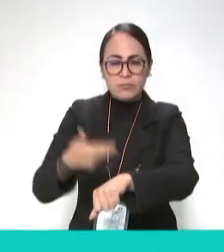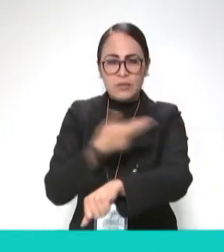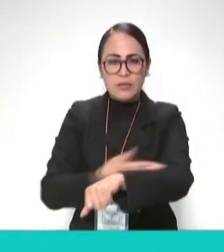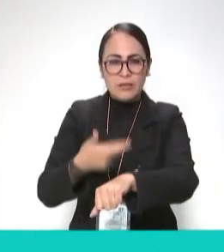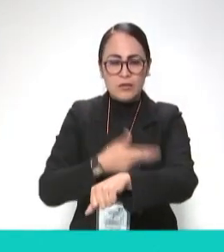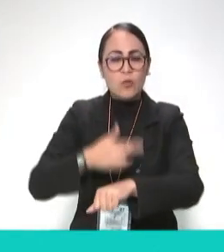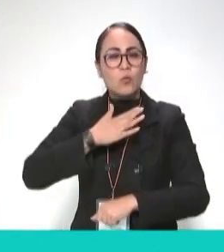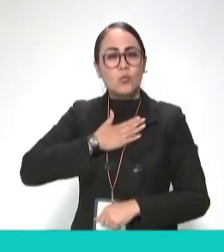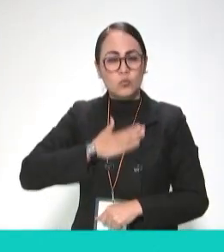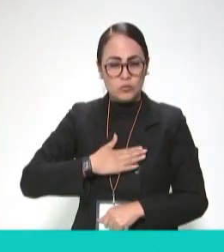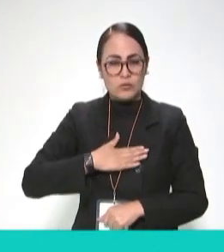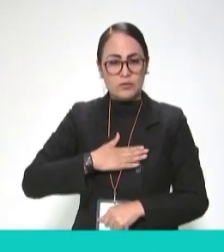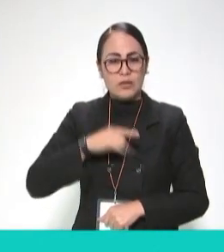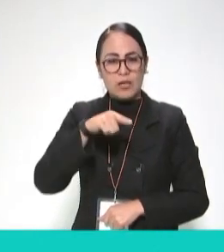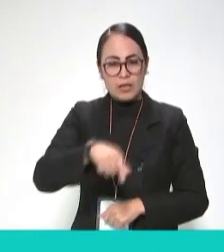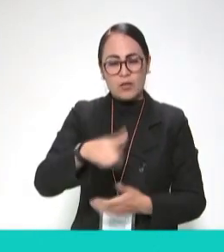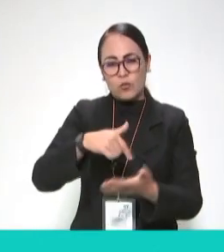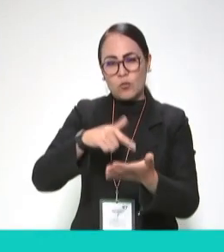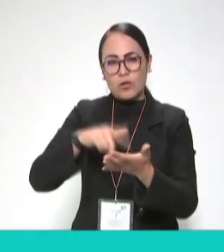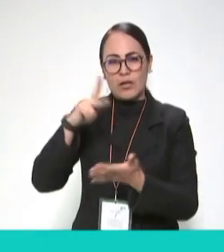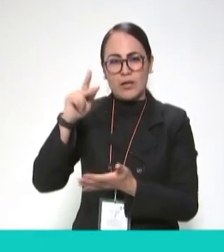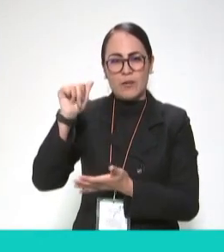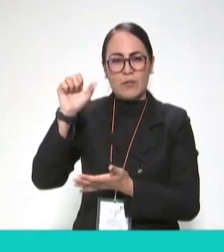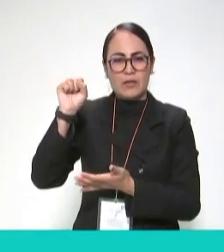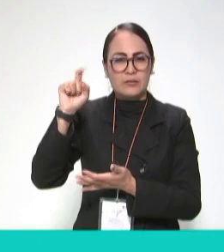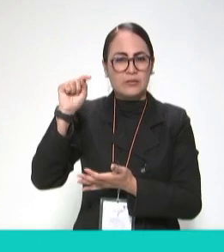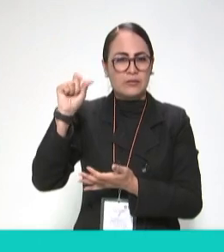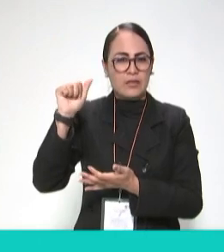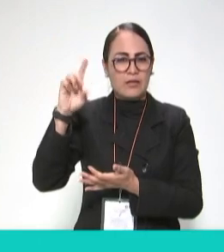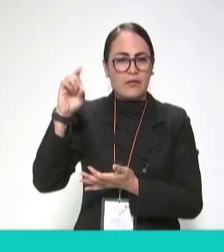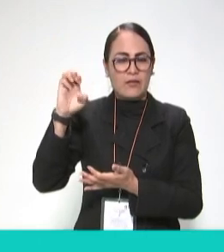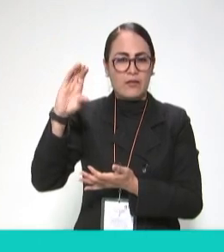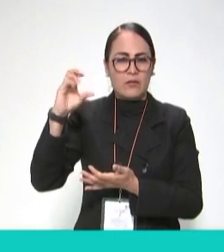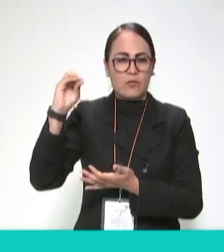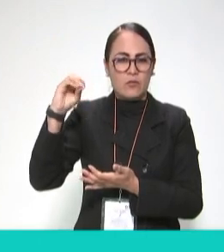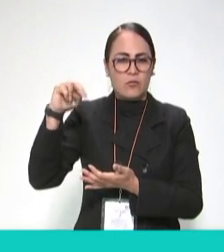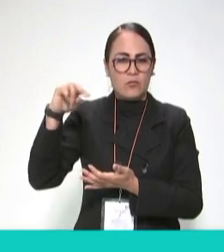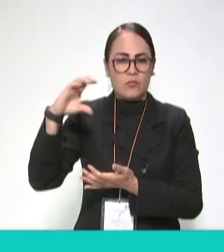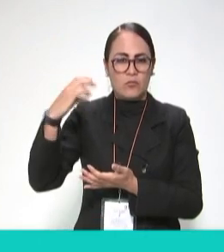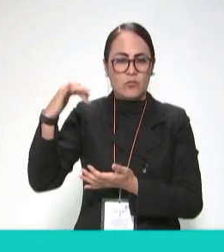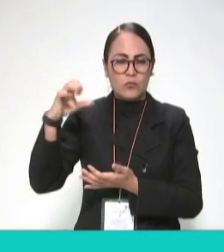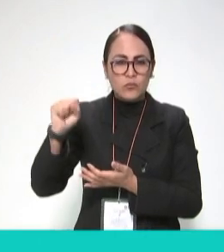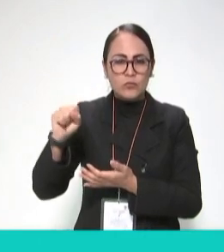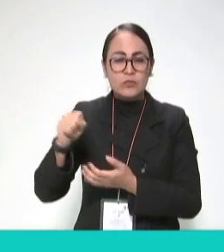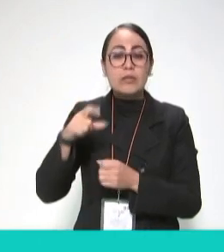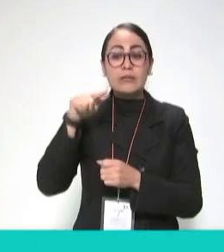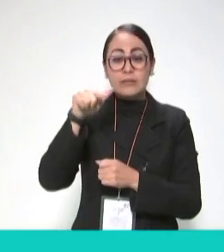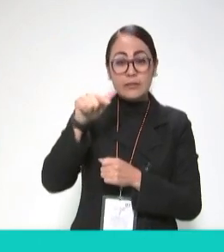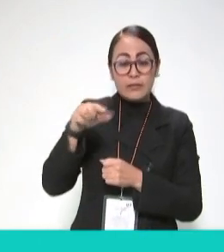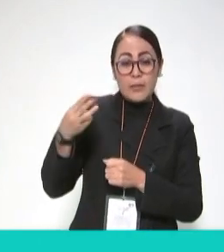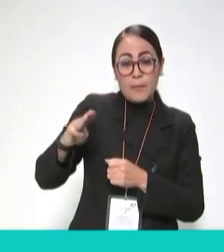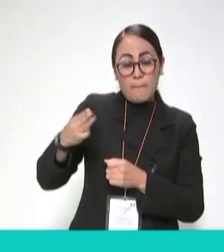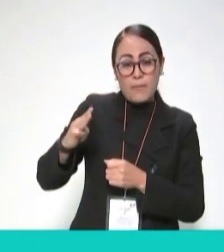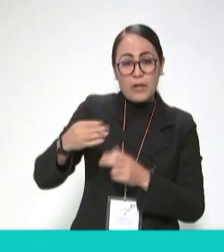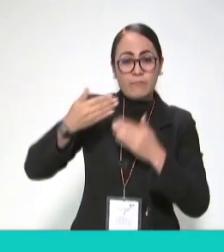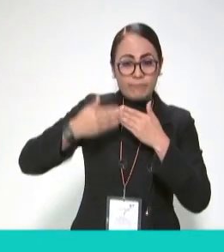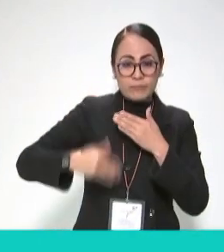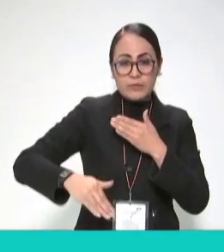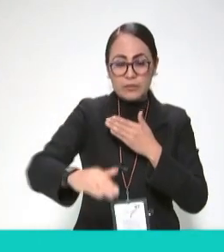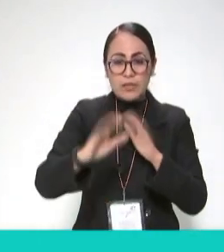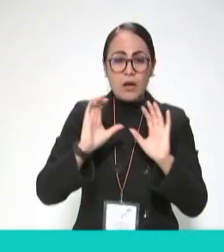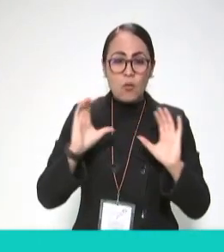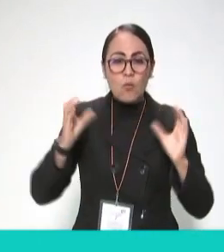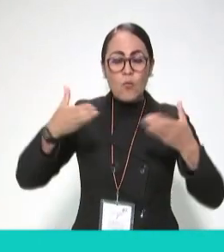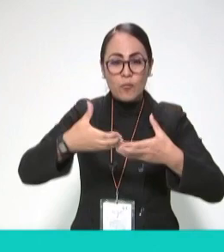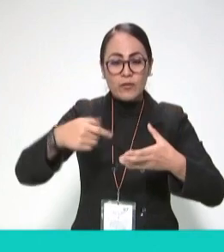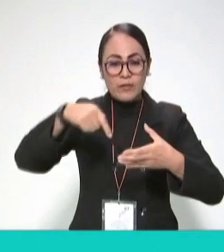en pasta de conchos informó que desde el 17 de mayo se trabaja en uno la formación e instalación de un comité para